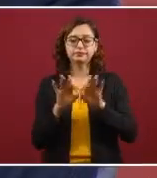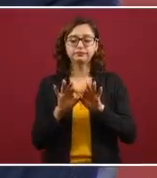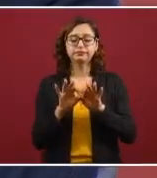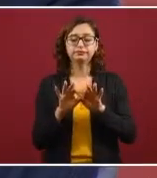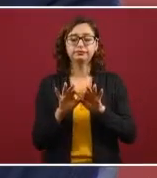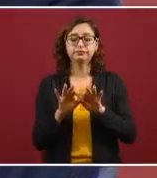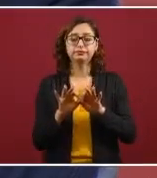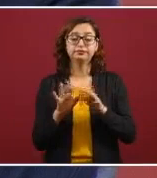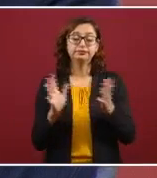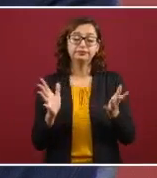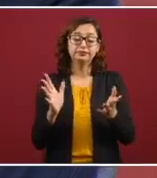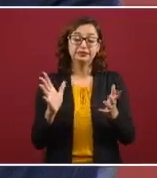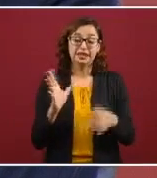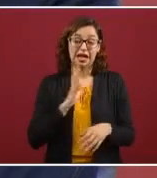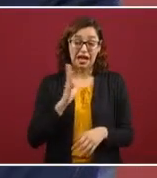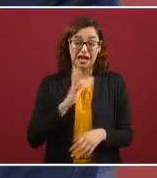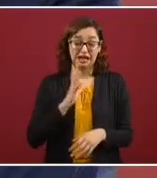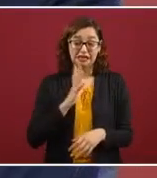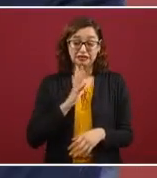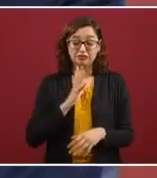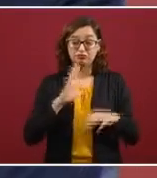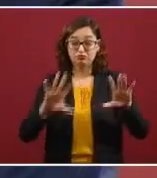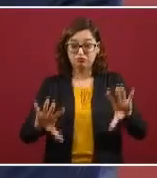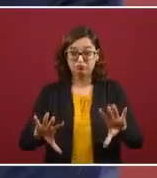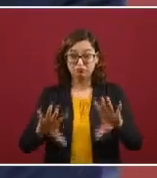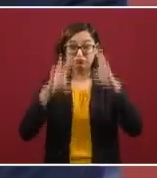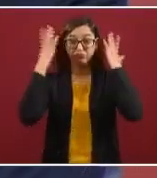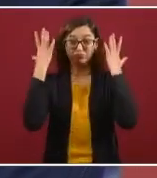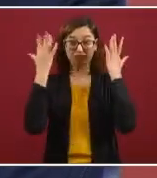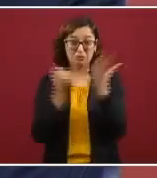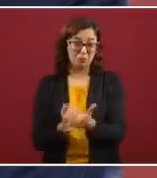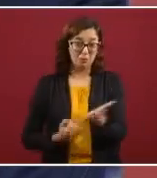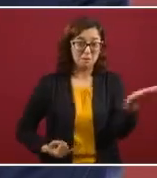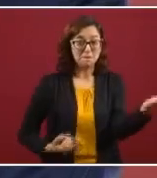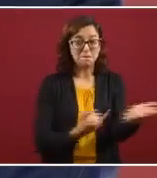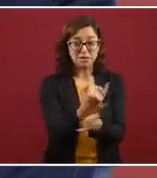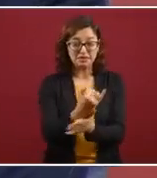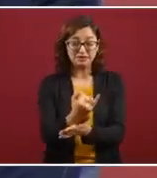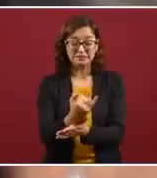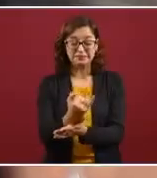este error de falta de